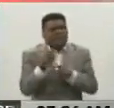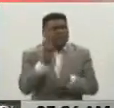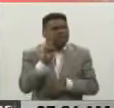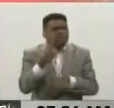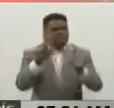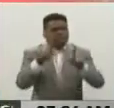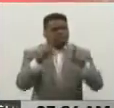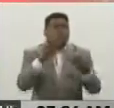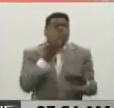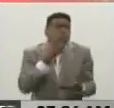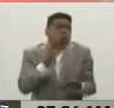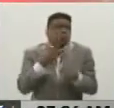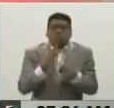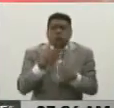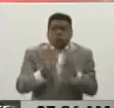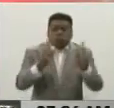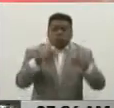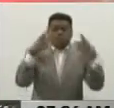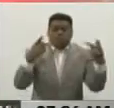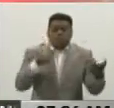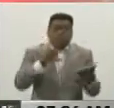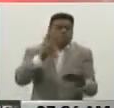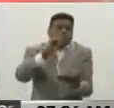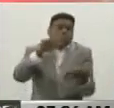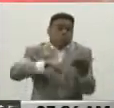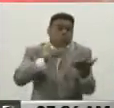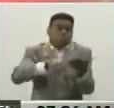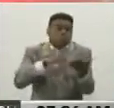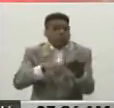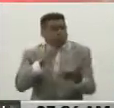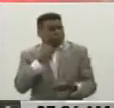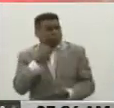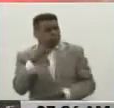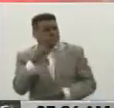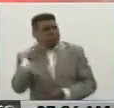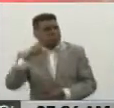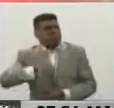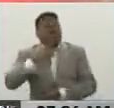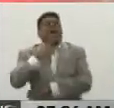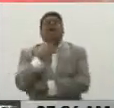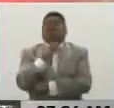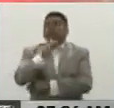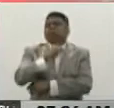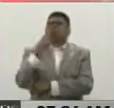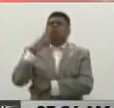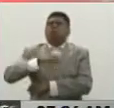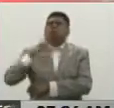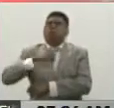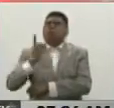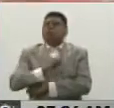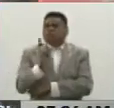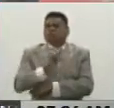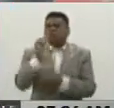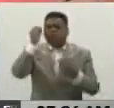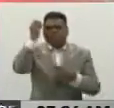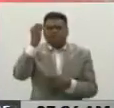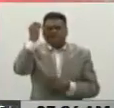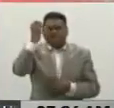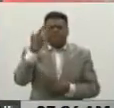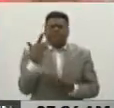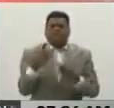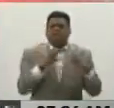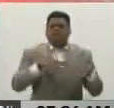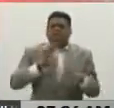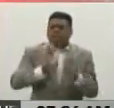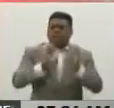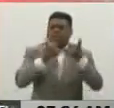sea digital, impreso, televisivo, radiofónico, y piensa que es verdad. No busca quizás el análisis, el tremendo crítico acerca de dónde radica esa noticia,